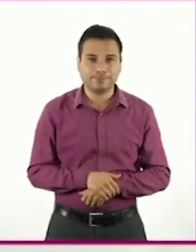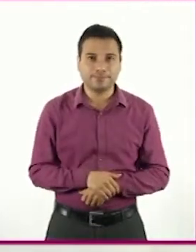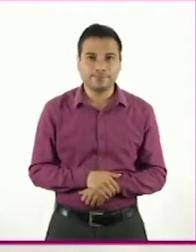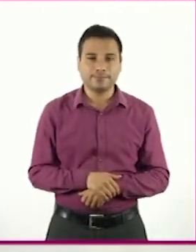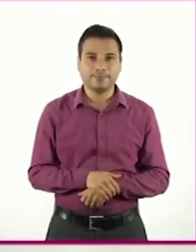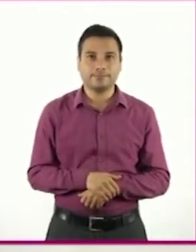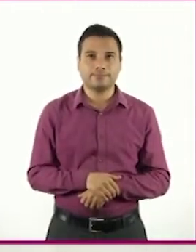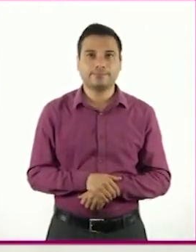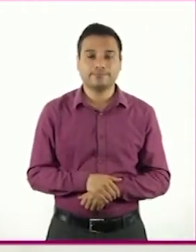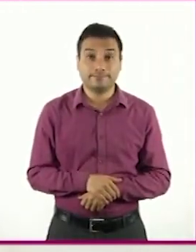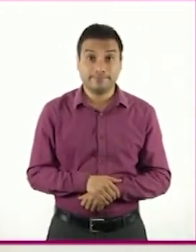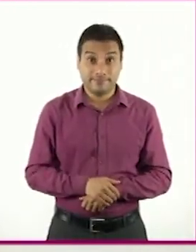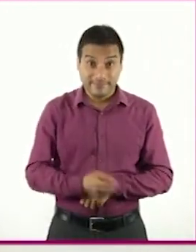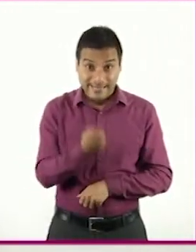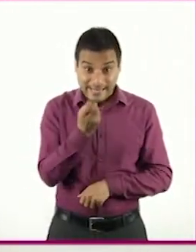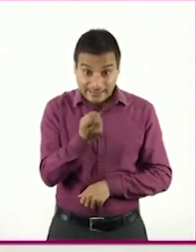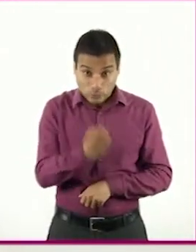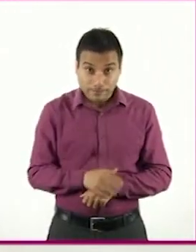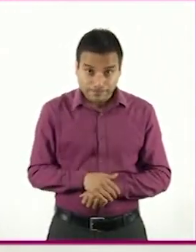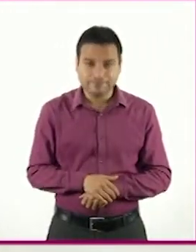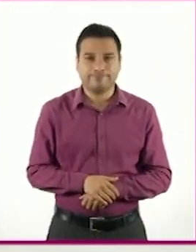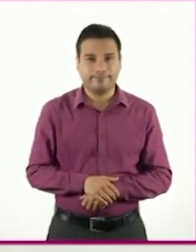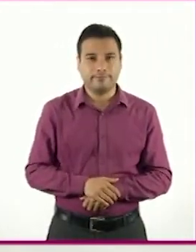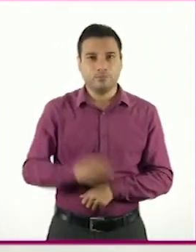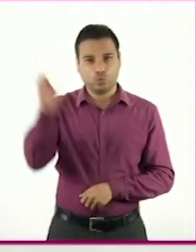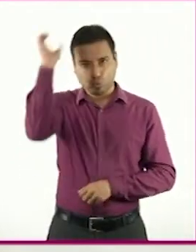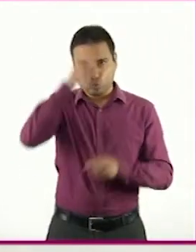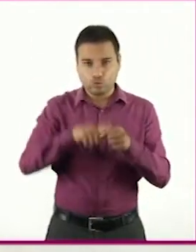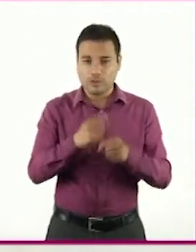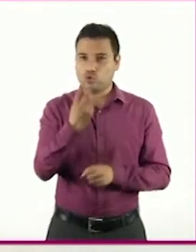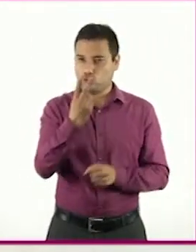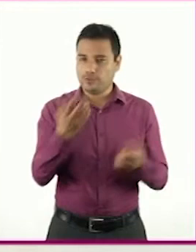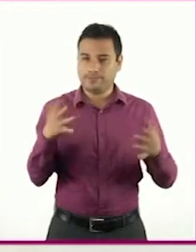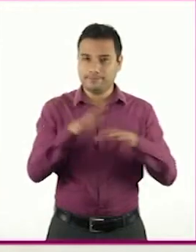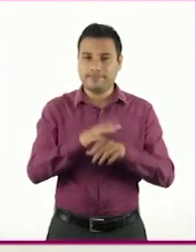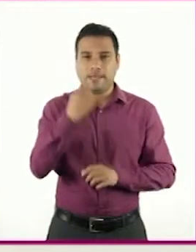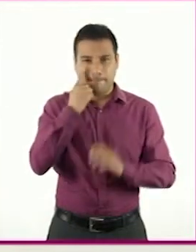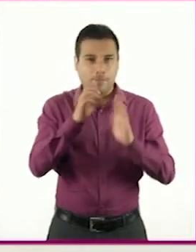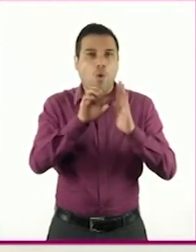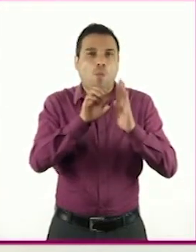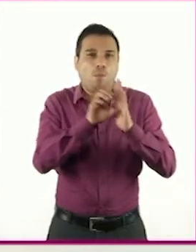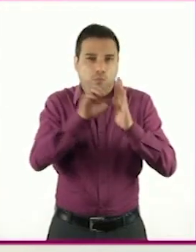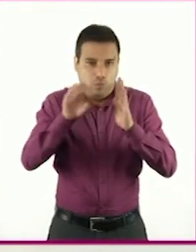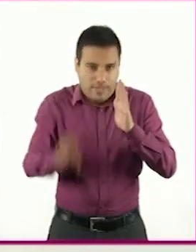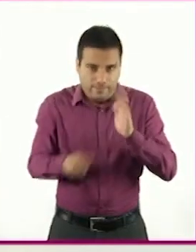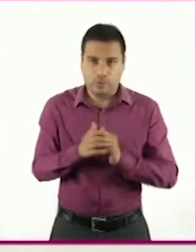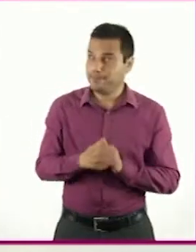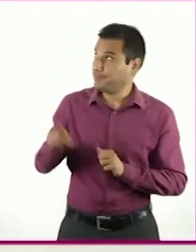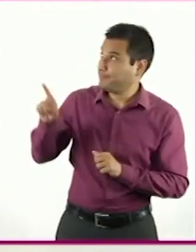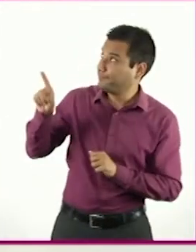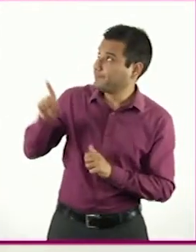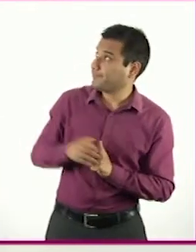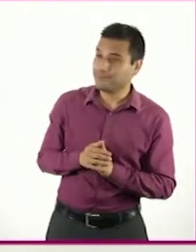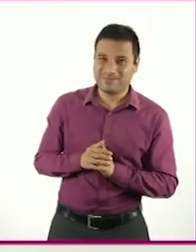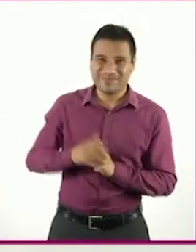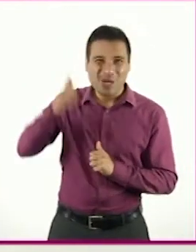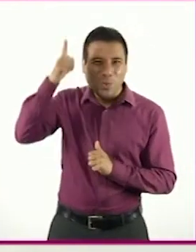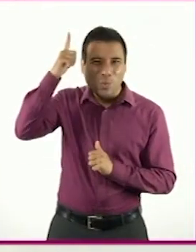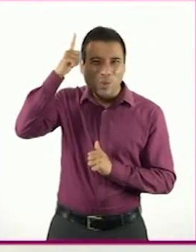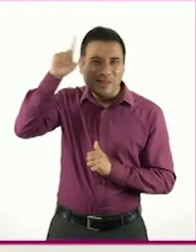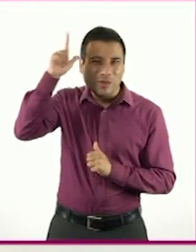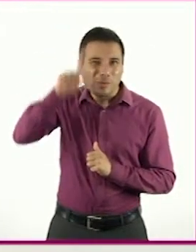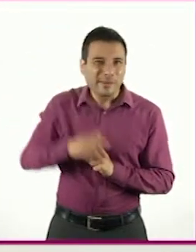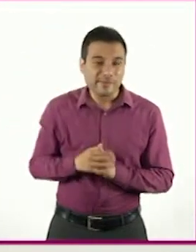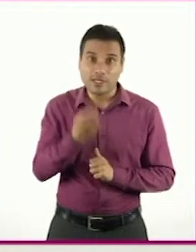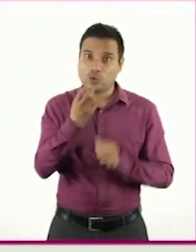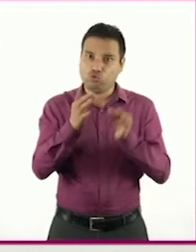lleva a compartir elementos de ambas culturas. Por ejemplo, la Virgen de Guadalupe, una de las figuras más